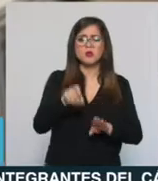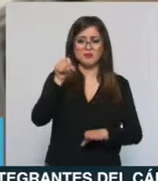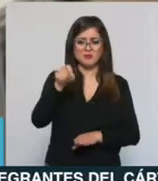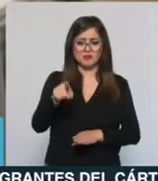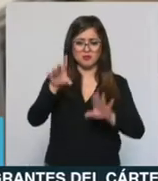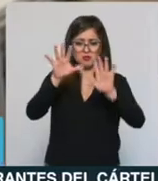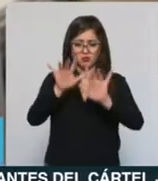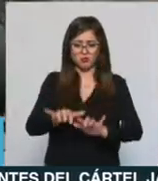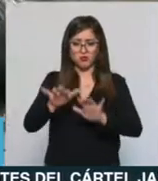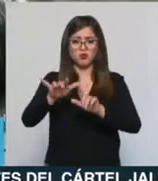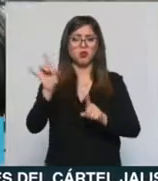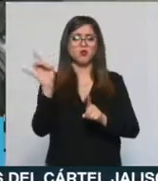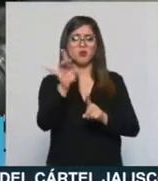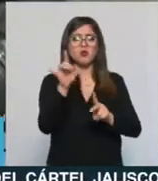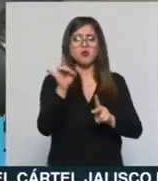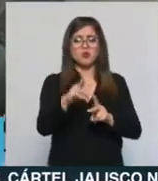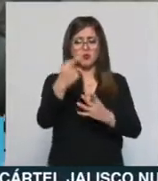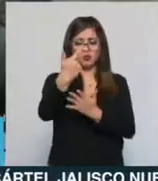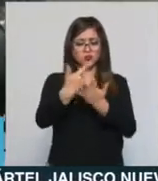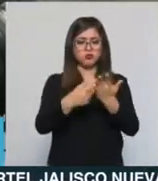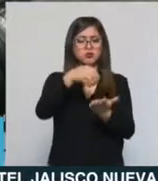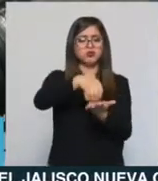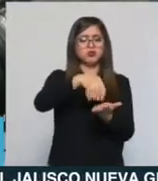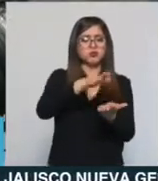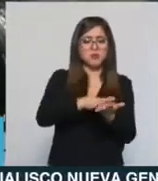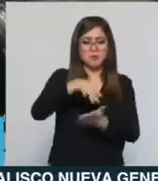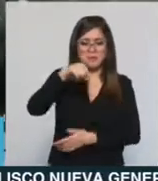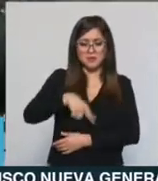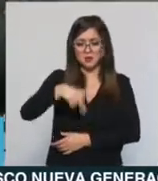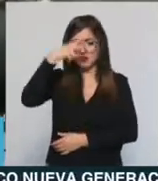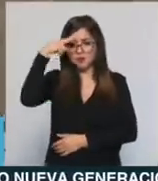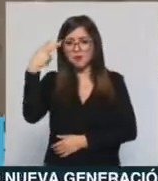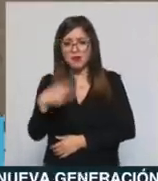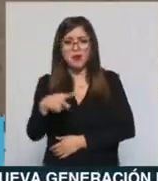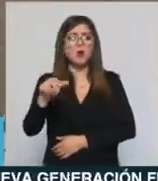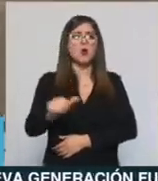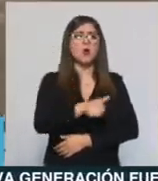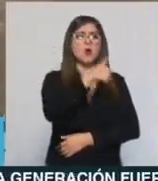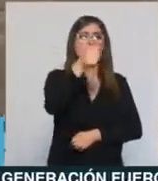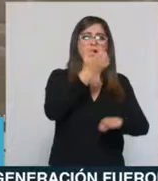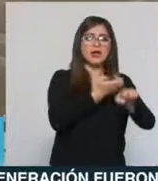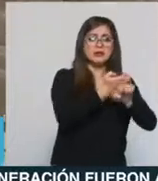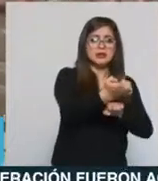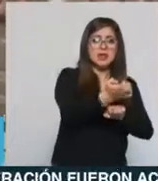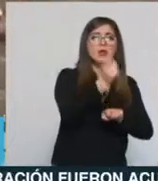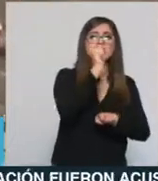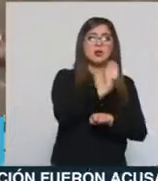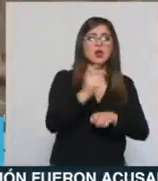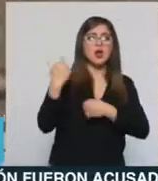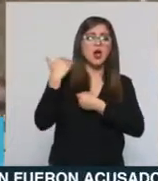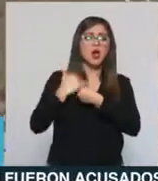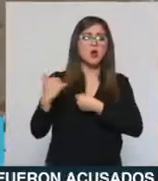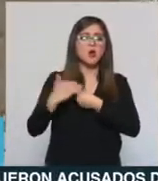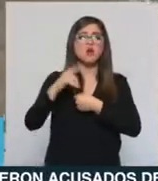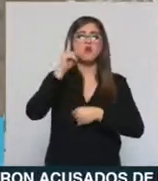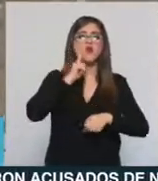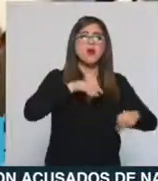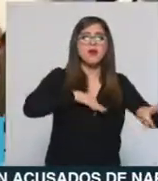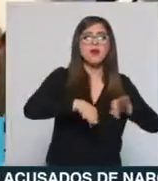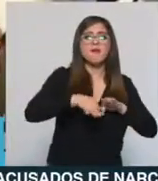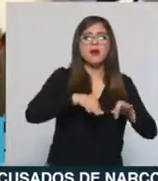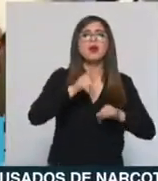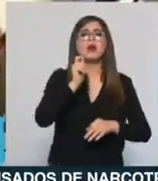se han registrado en México en distintos estados de acoso hacia mujeres periodistas. Sí,